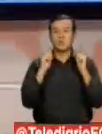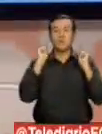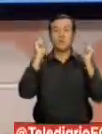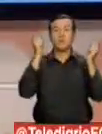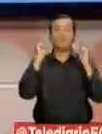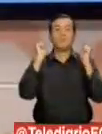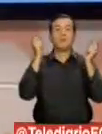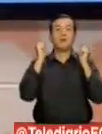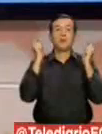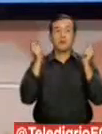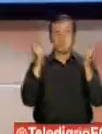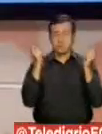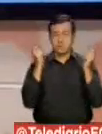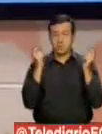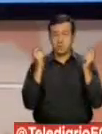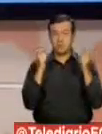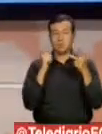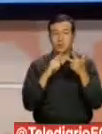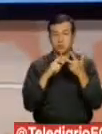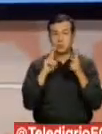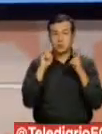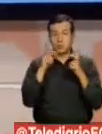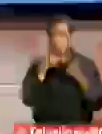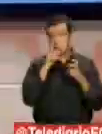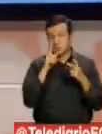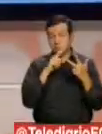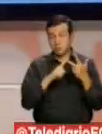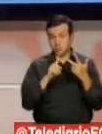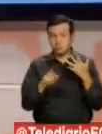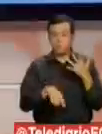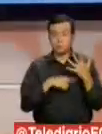publicidad en medios de comunicación de bebidas de moderación,